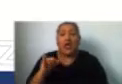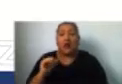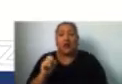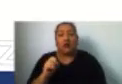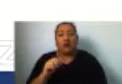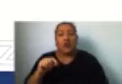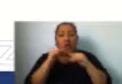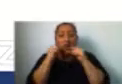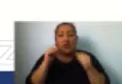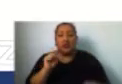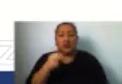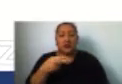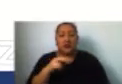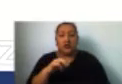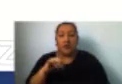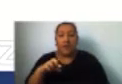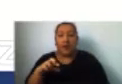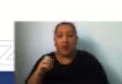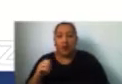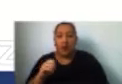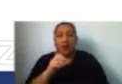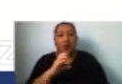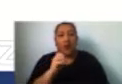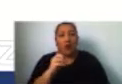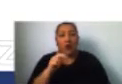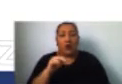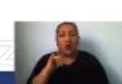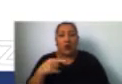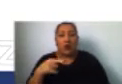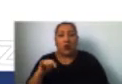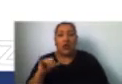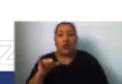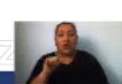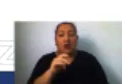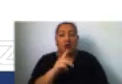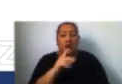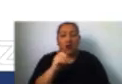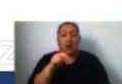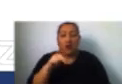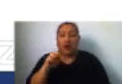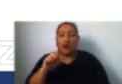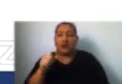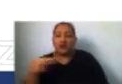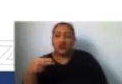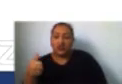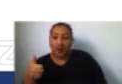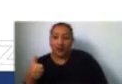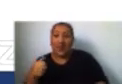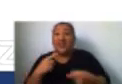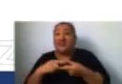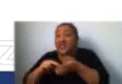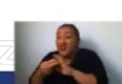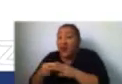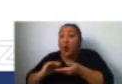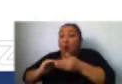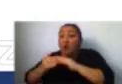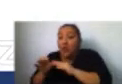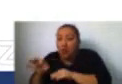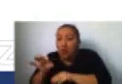Chitibo, Conibo y Yanesha, quienes se organizan principalmente en comunidades campesinas e